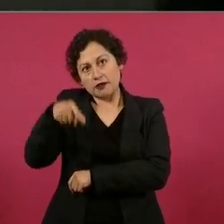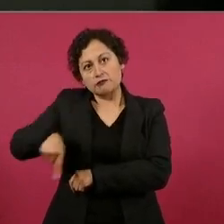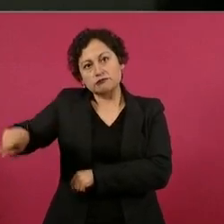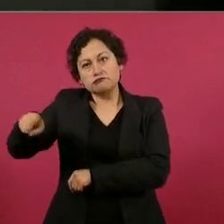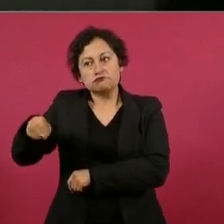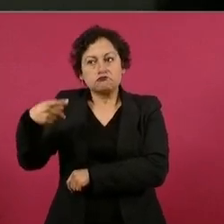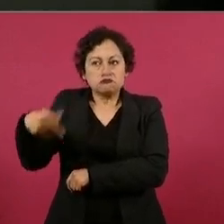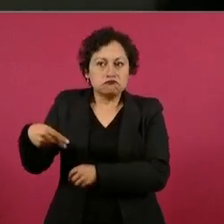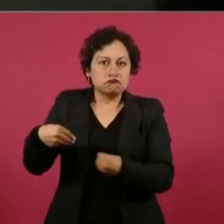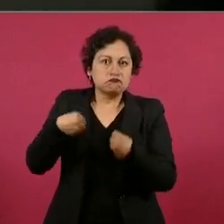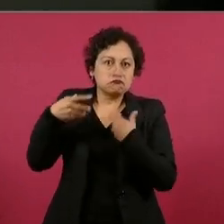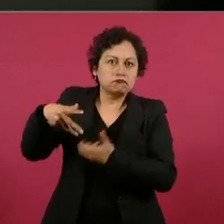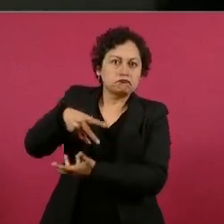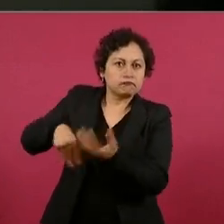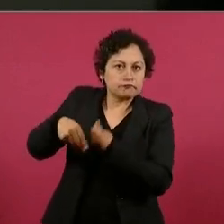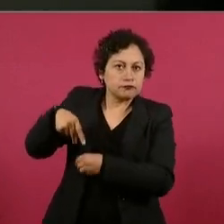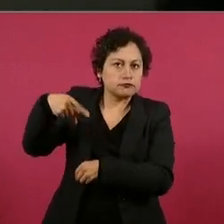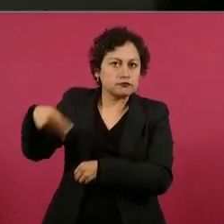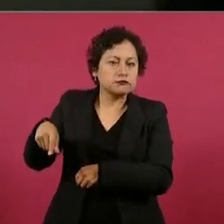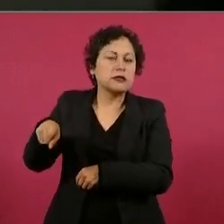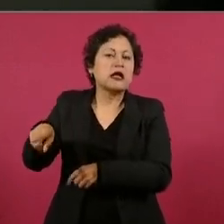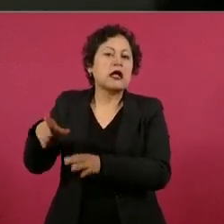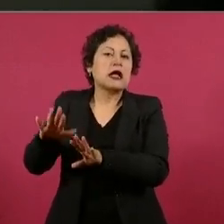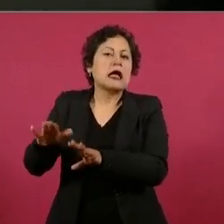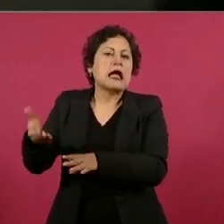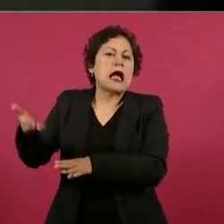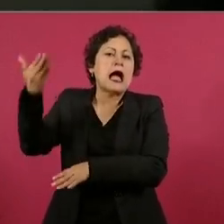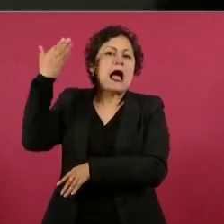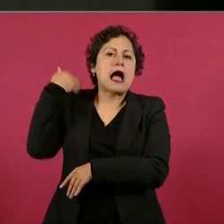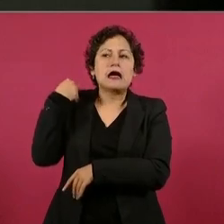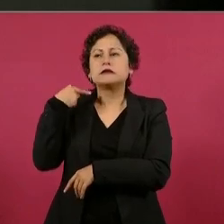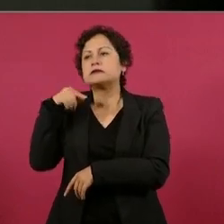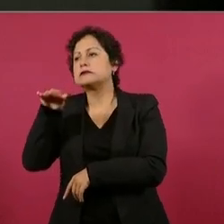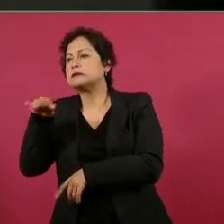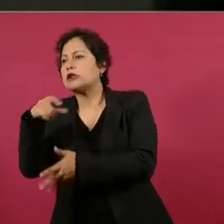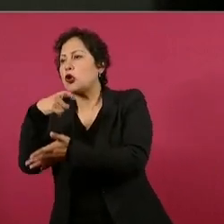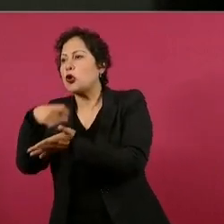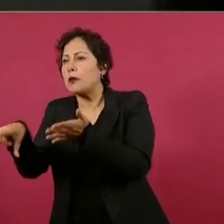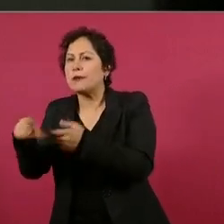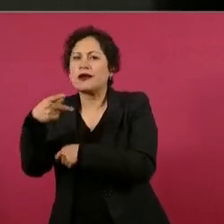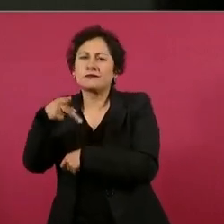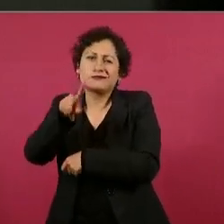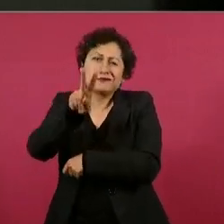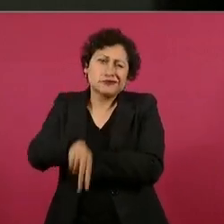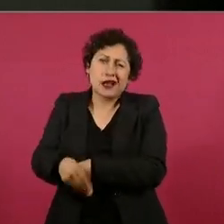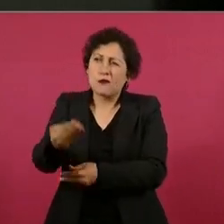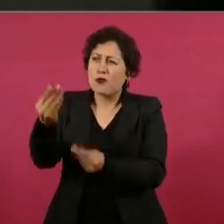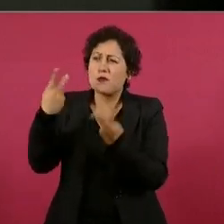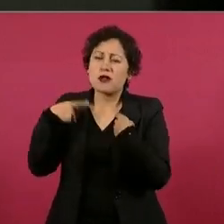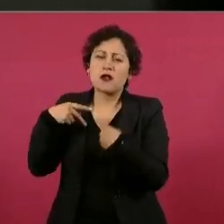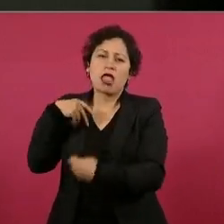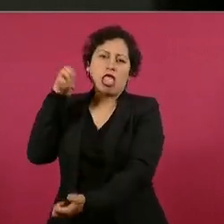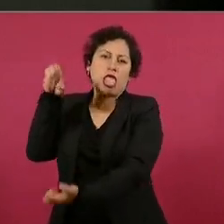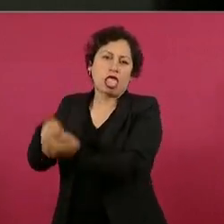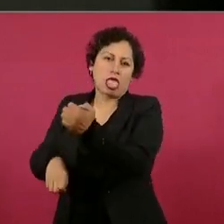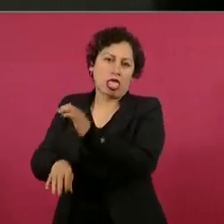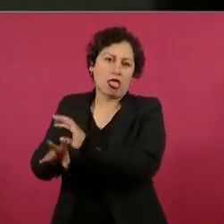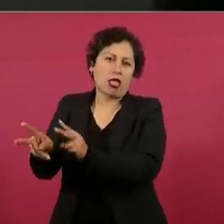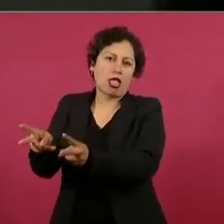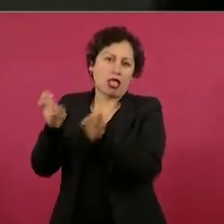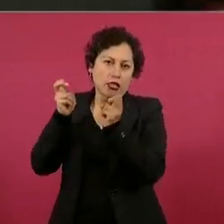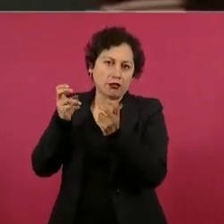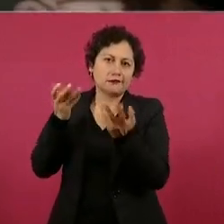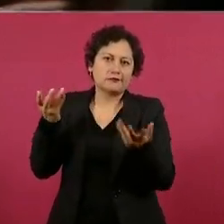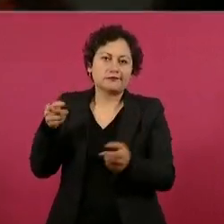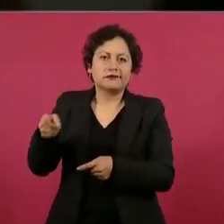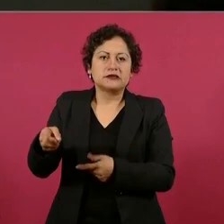vivir. Ya han intentado comprar otros terrenos, sin embargo, pues hay vivales que les han quitado su dinero, los han defraudado y ya lo